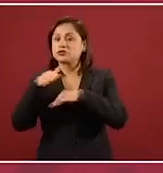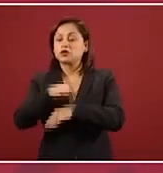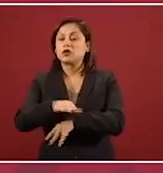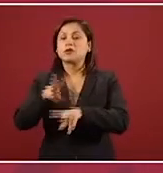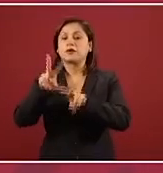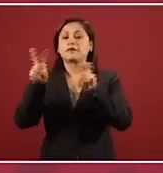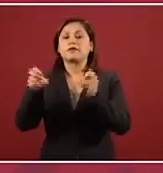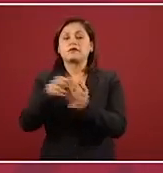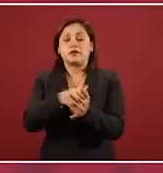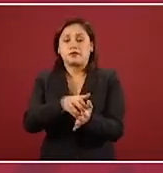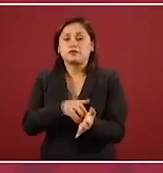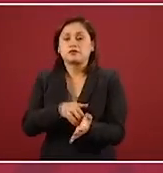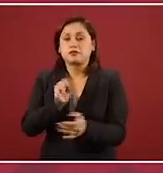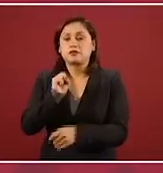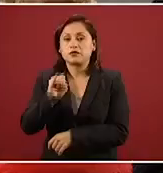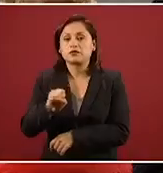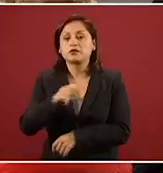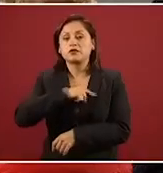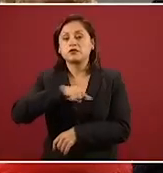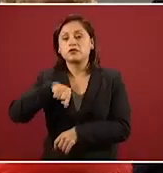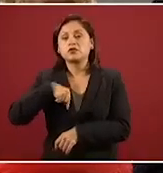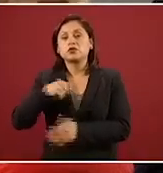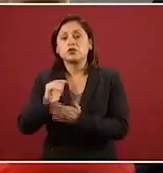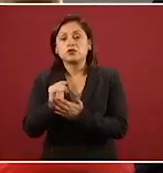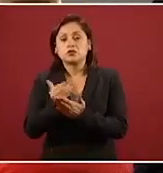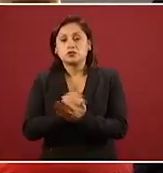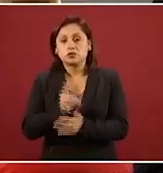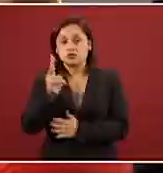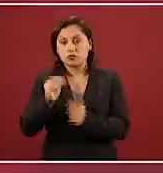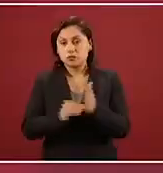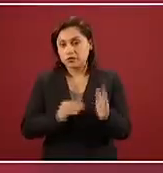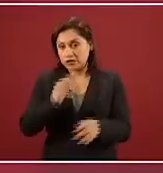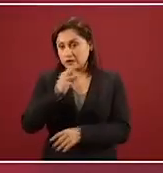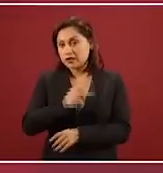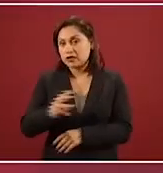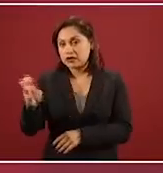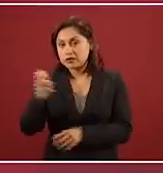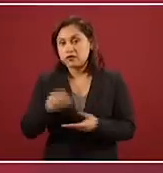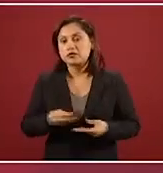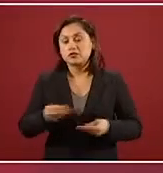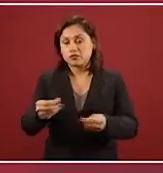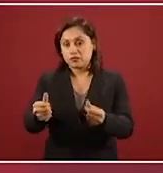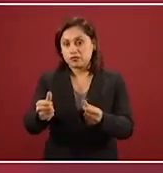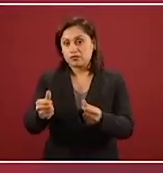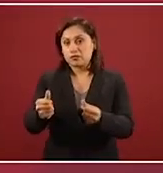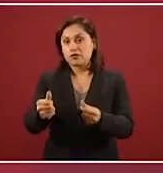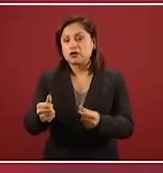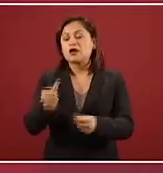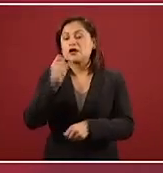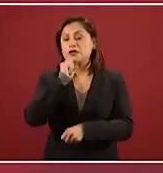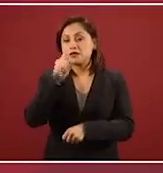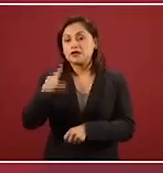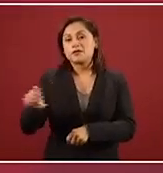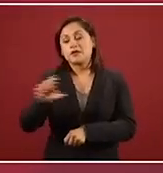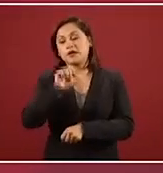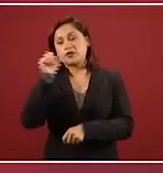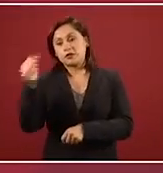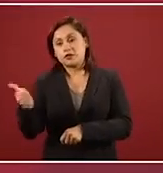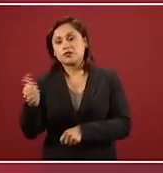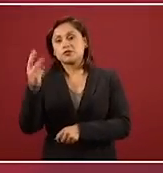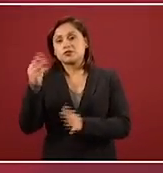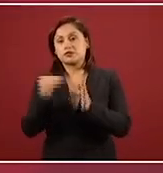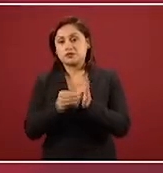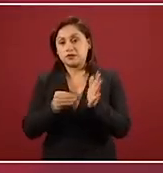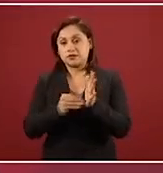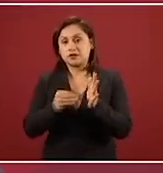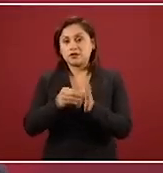pesos al presupuesto. Cerramos el año con una reducción de 2,300, pero también con ahorros generados por otros 3,000 millones de pesos.